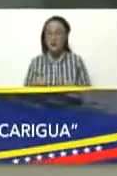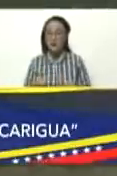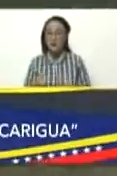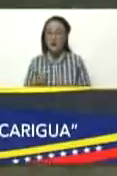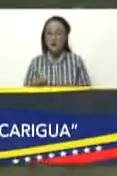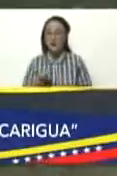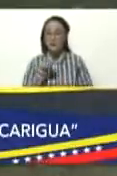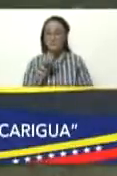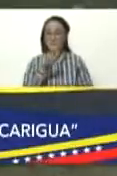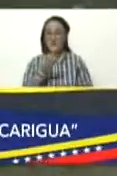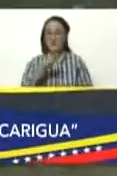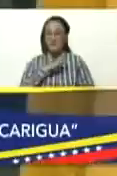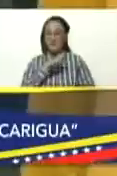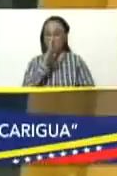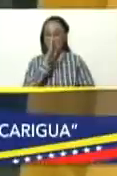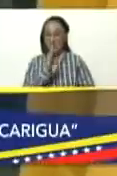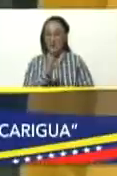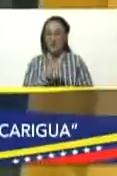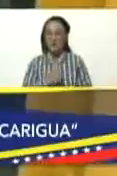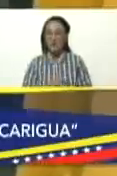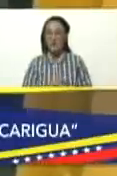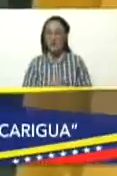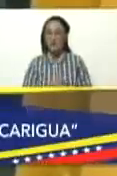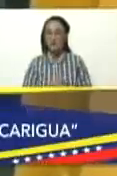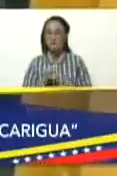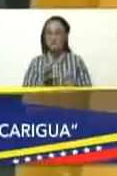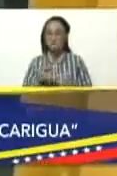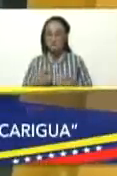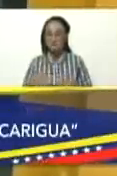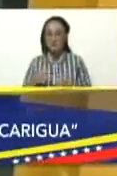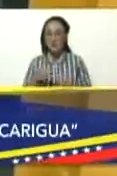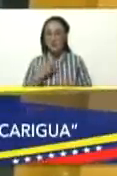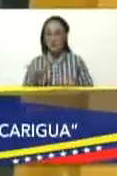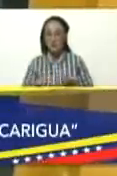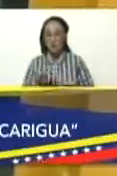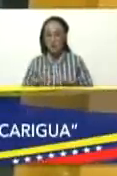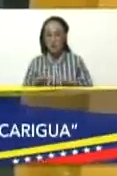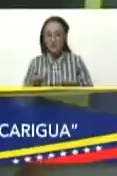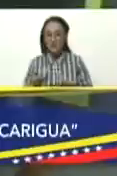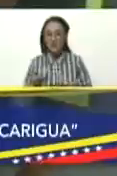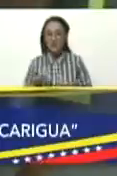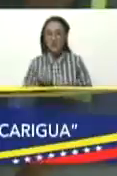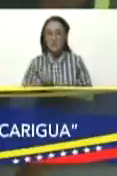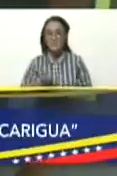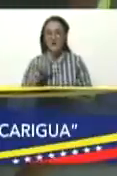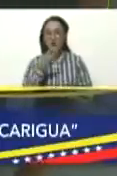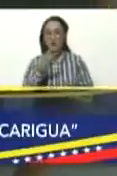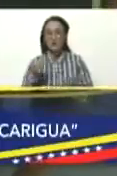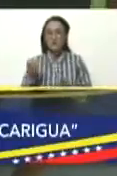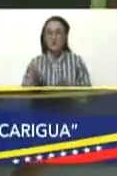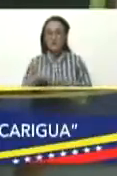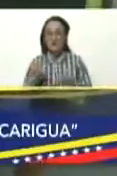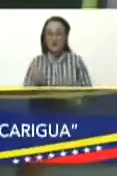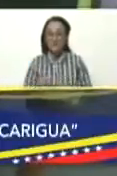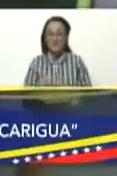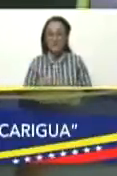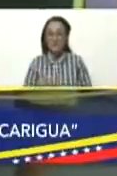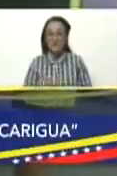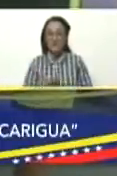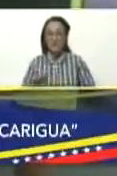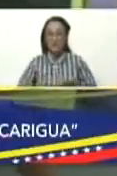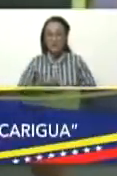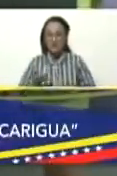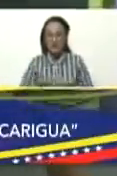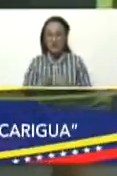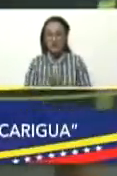del beneficio directo en Puerta, ya con sus cocinas. Ya se encuentran más de 900 familias